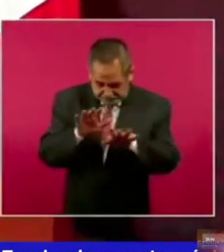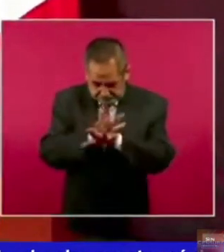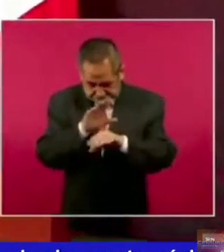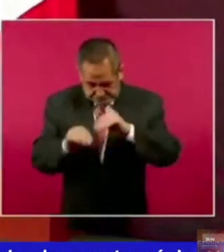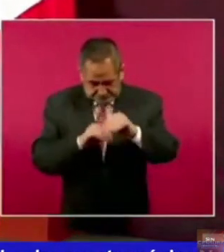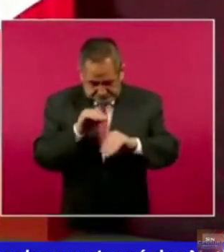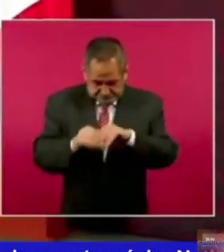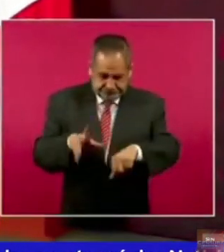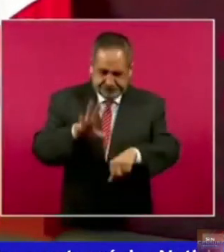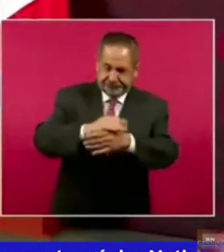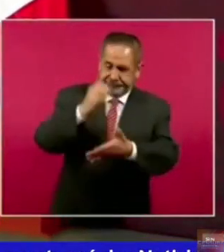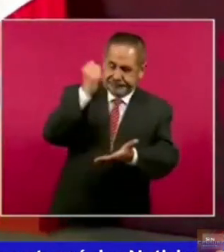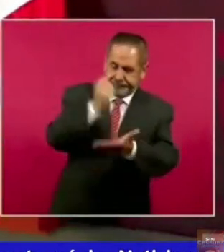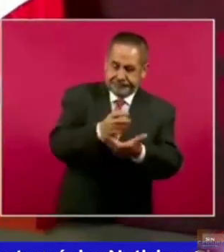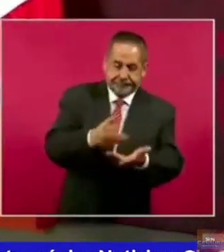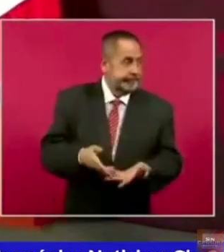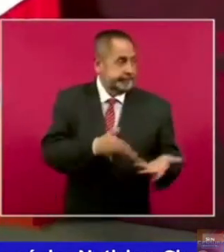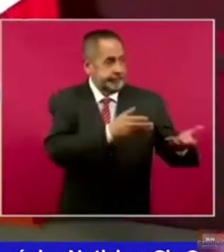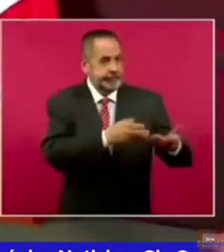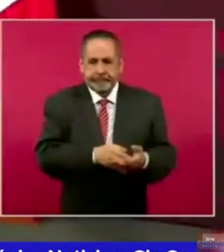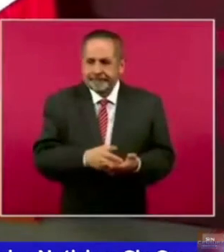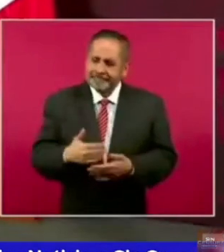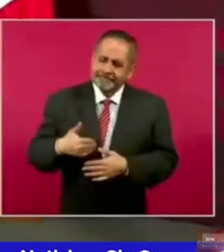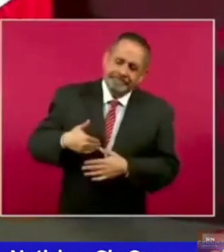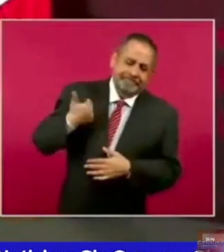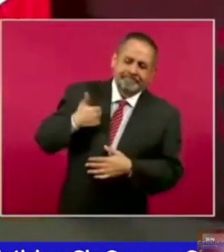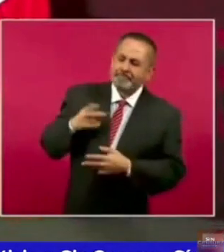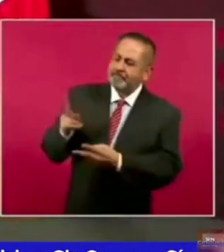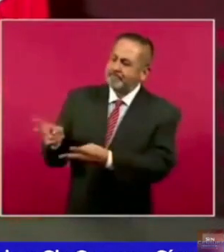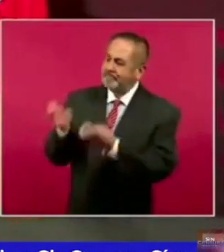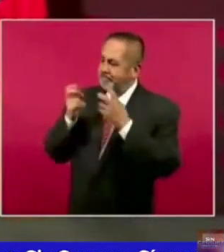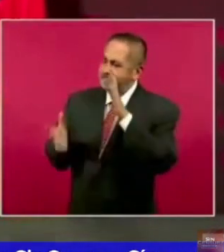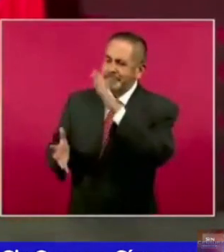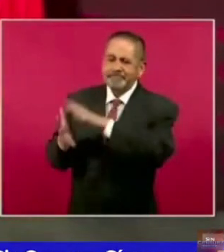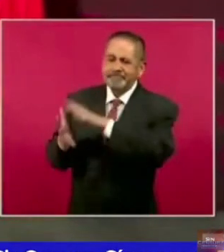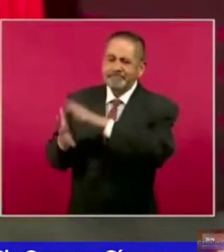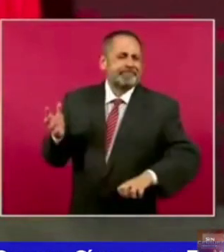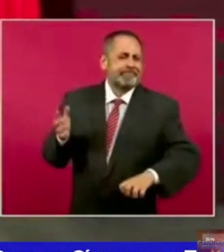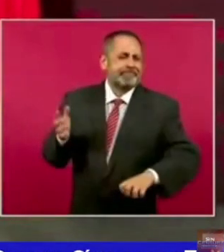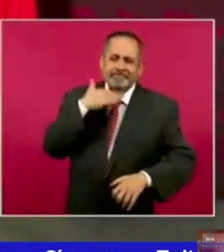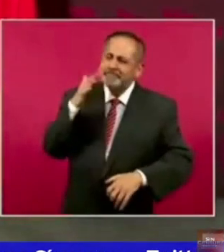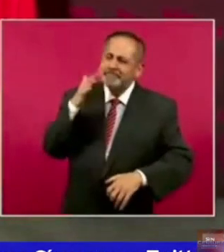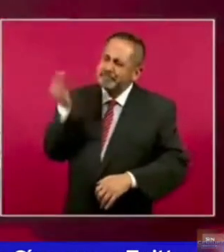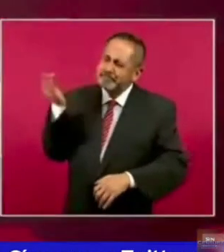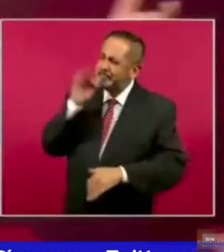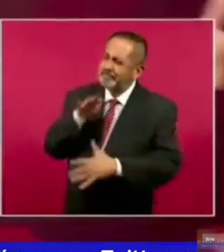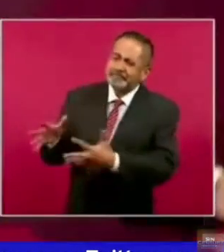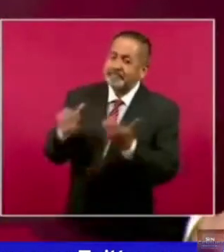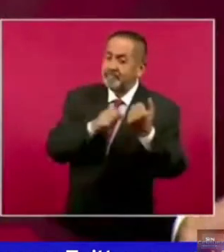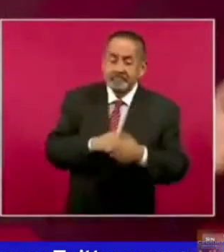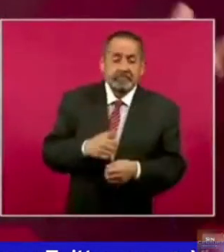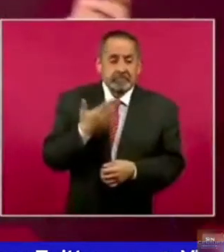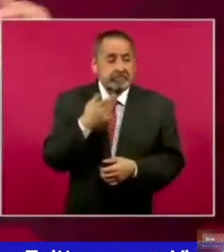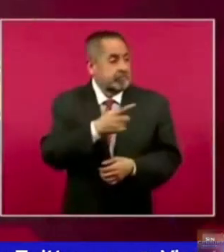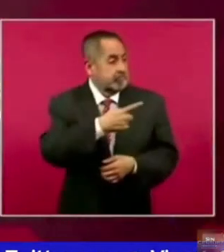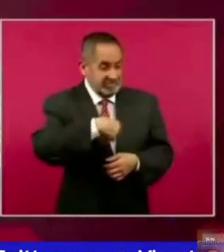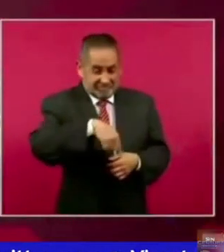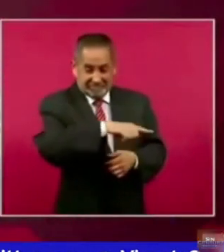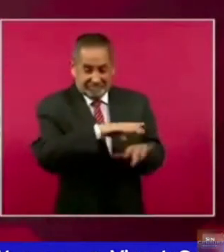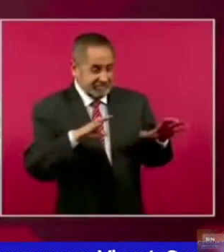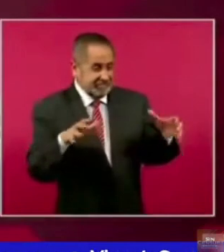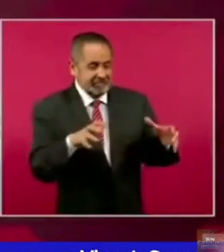legalizar el saqueo, el robo, los fraudes? Pues todos ellos